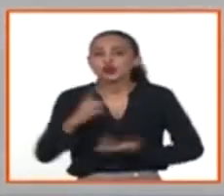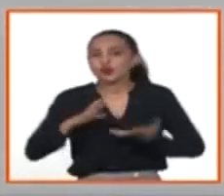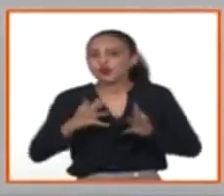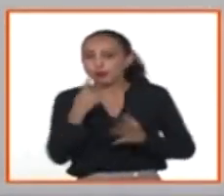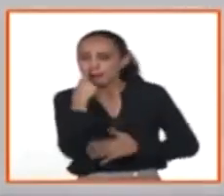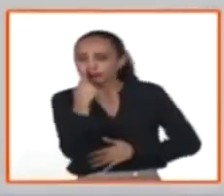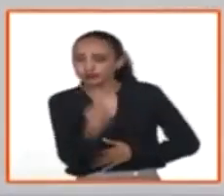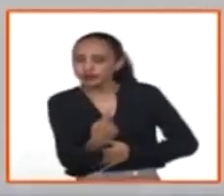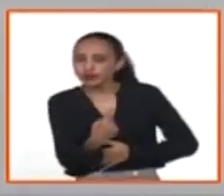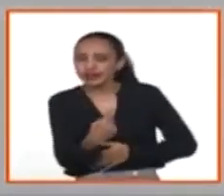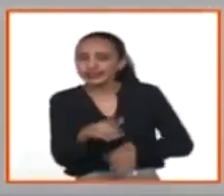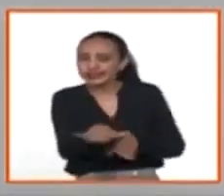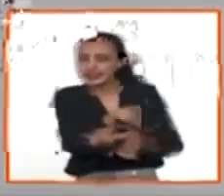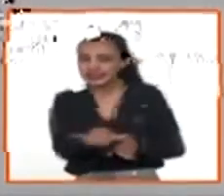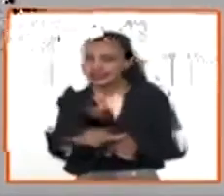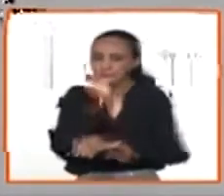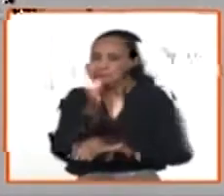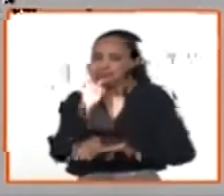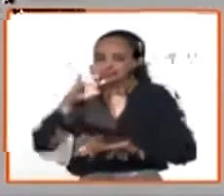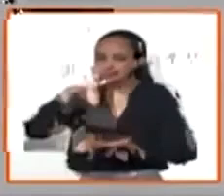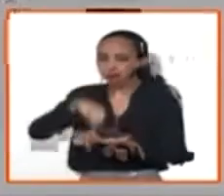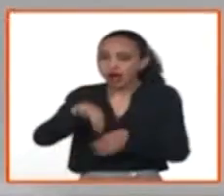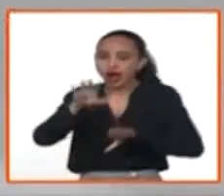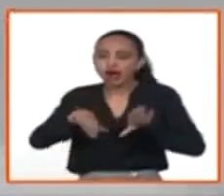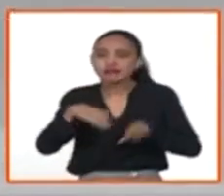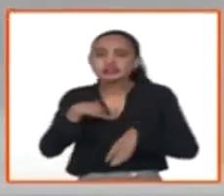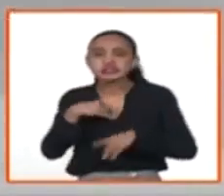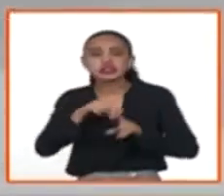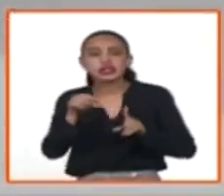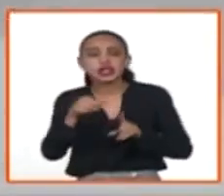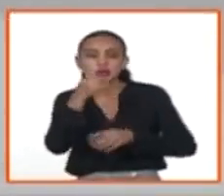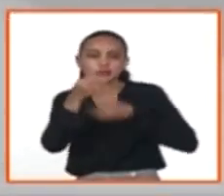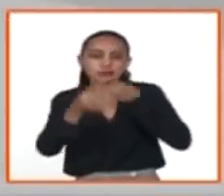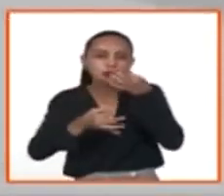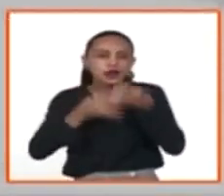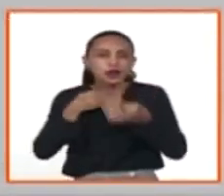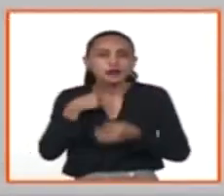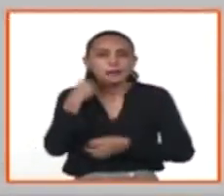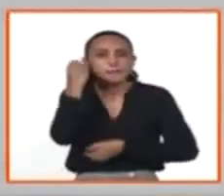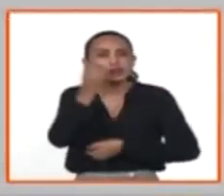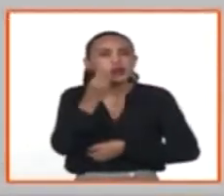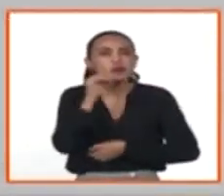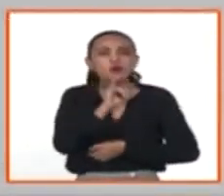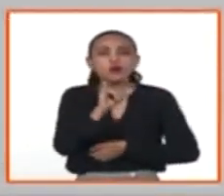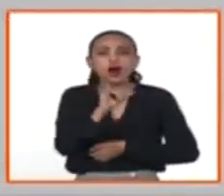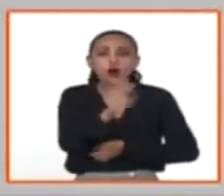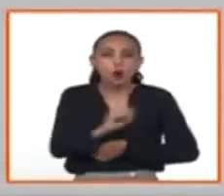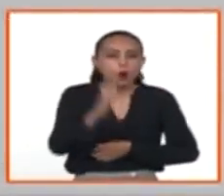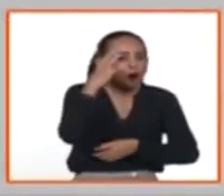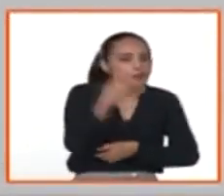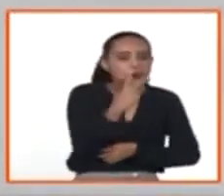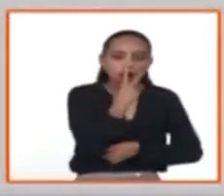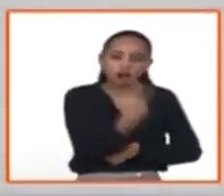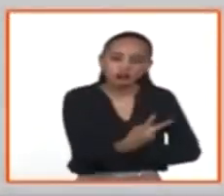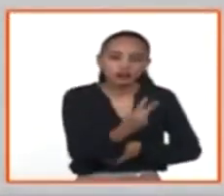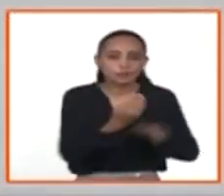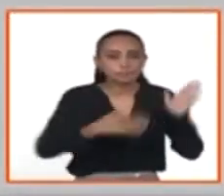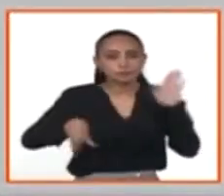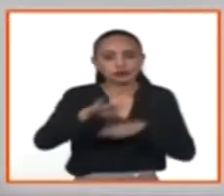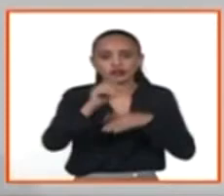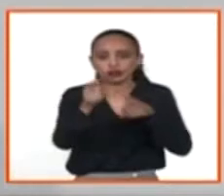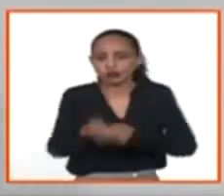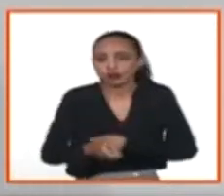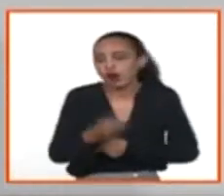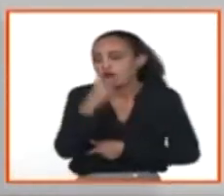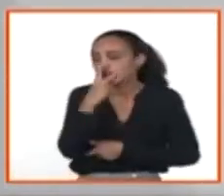más integral. A veces cuando hablábamos de estos temas pensábamos sectorialmente, corresponde al Ministerio de la Agricultura, corresponde al Ministerio de la